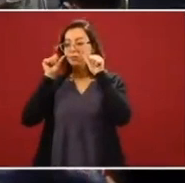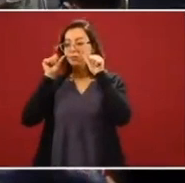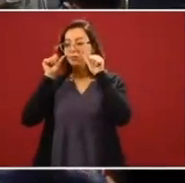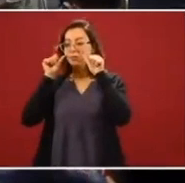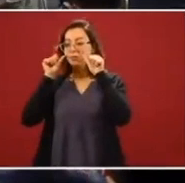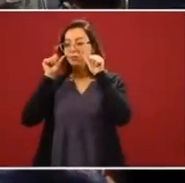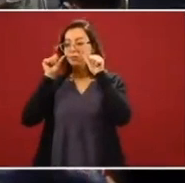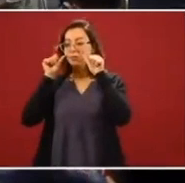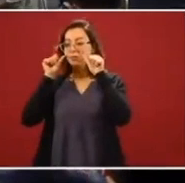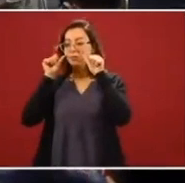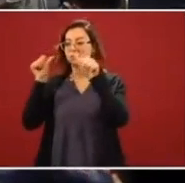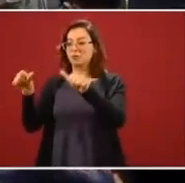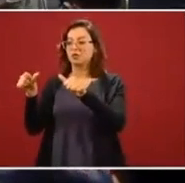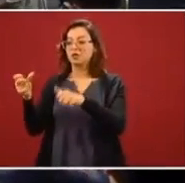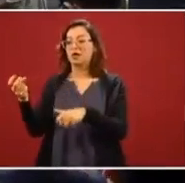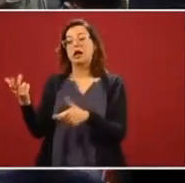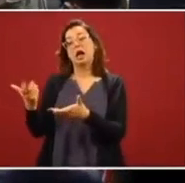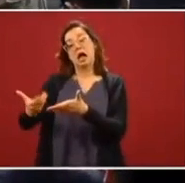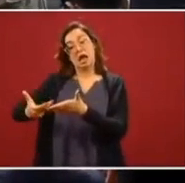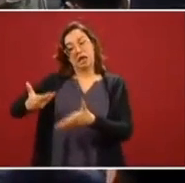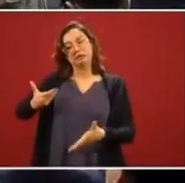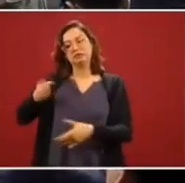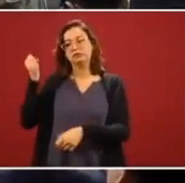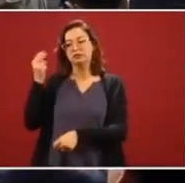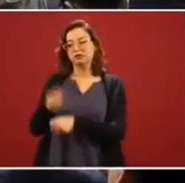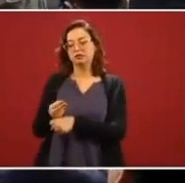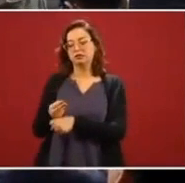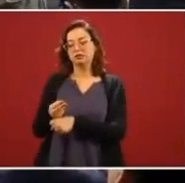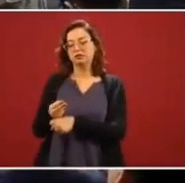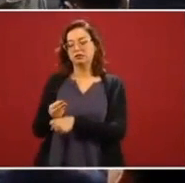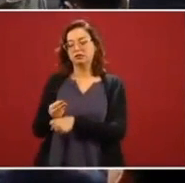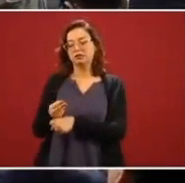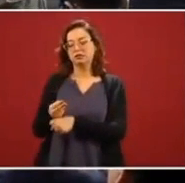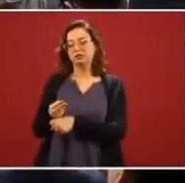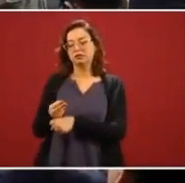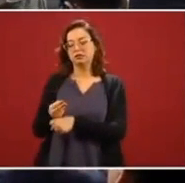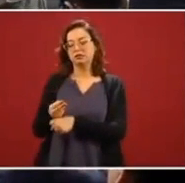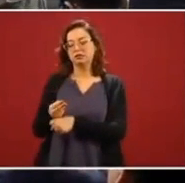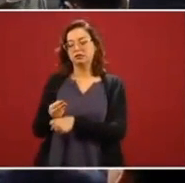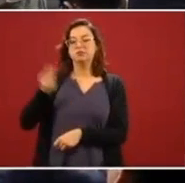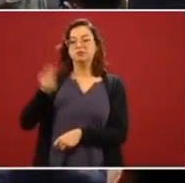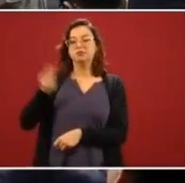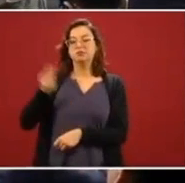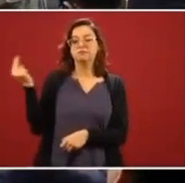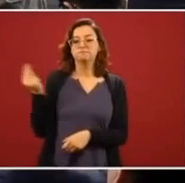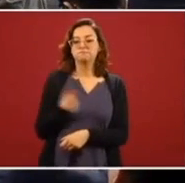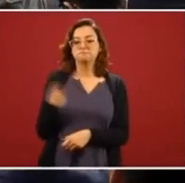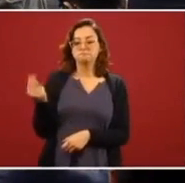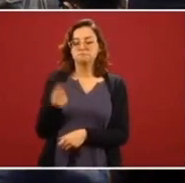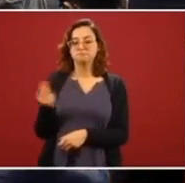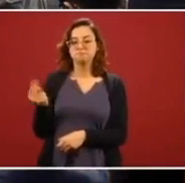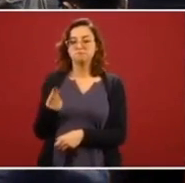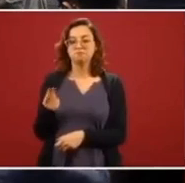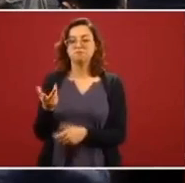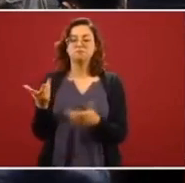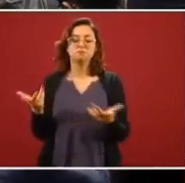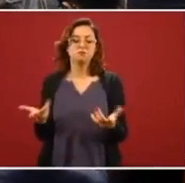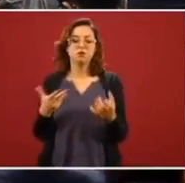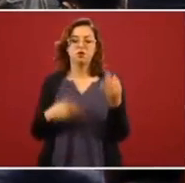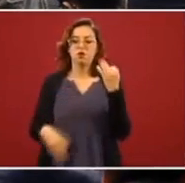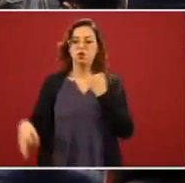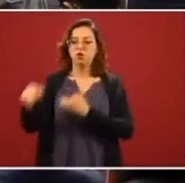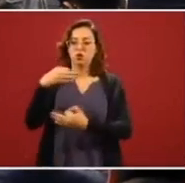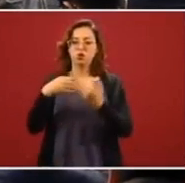requires preventative measures, se dijo el presidente, as the President has said. y en ese camino está todo